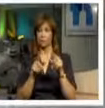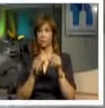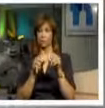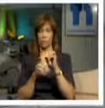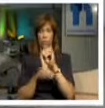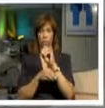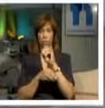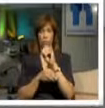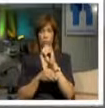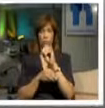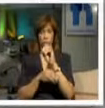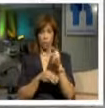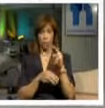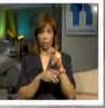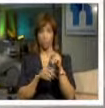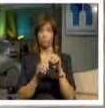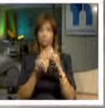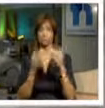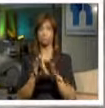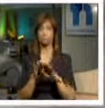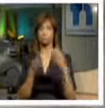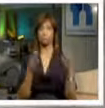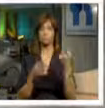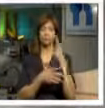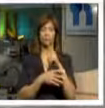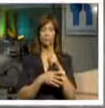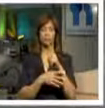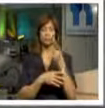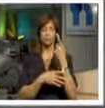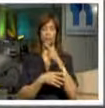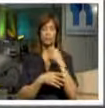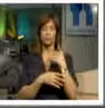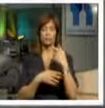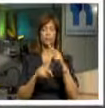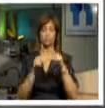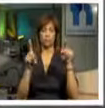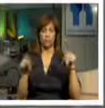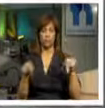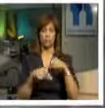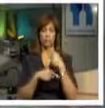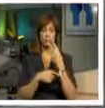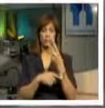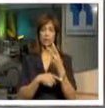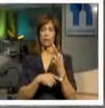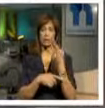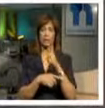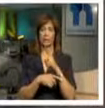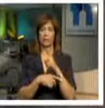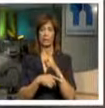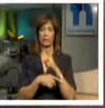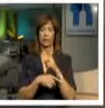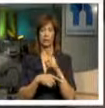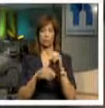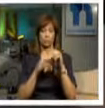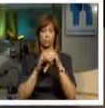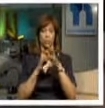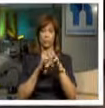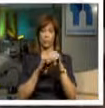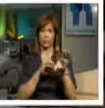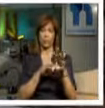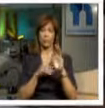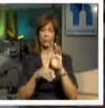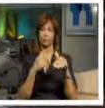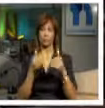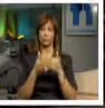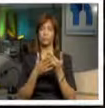de las tres cámaras que colocó abre la portátil donde están los recuadros y usted la ve en el recuadro cómo se encienden todas las